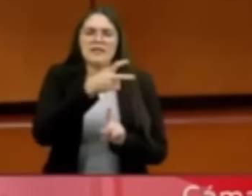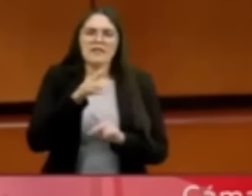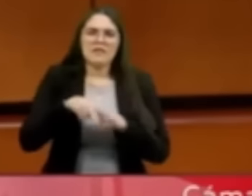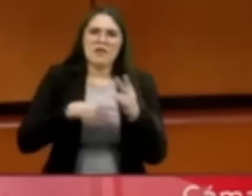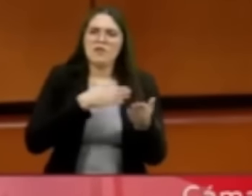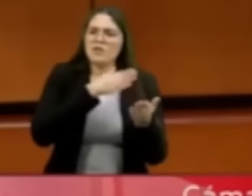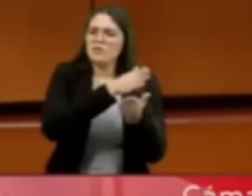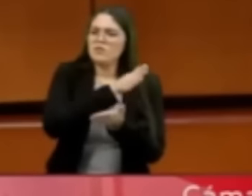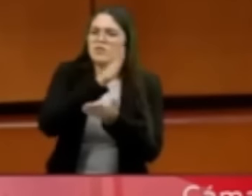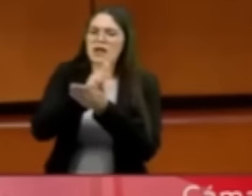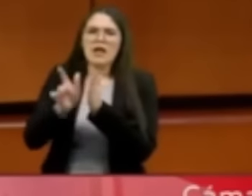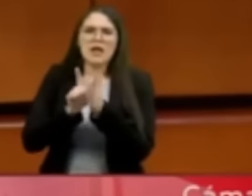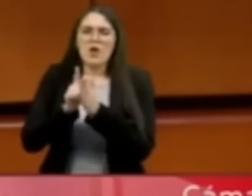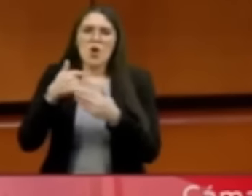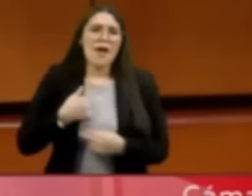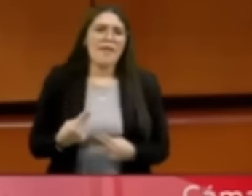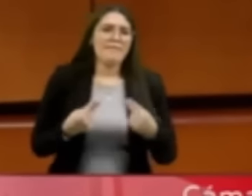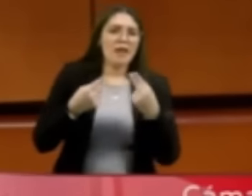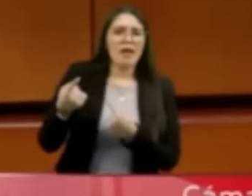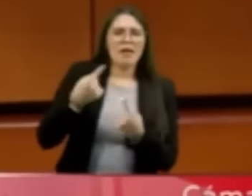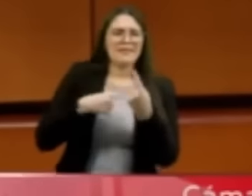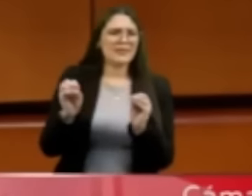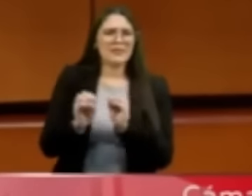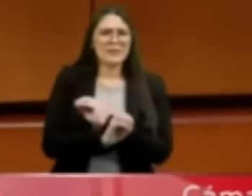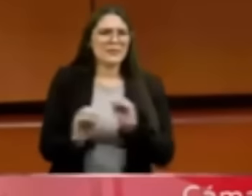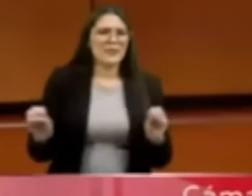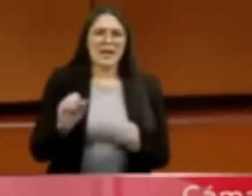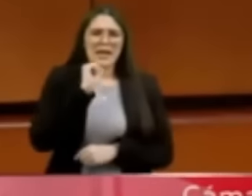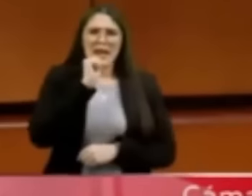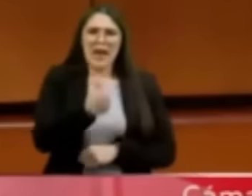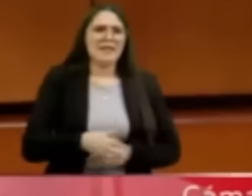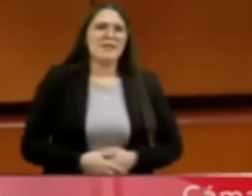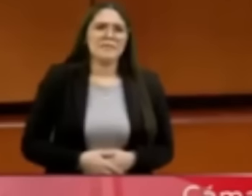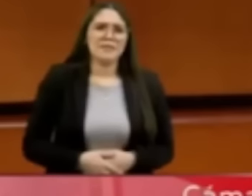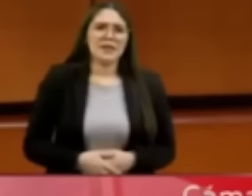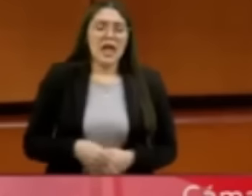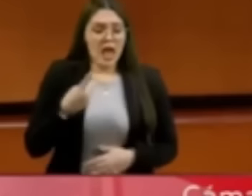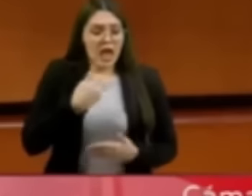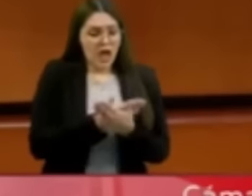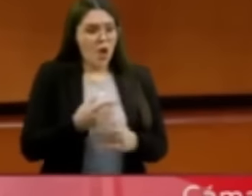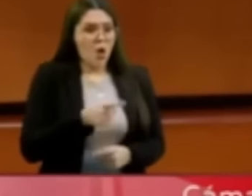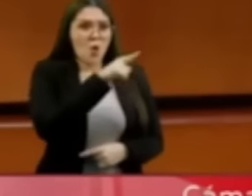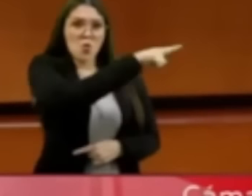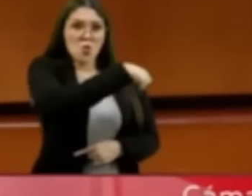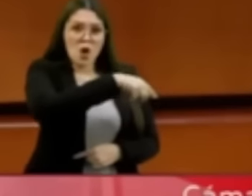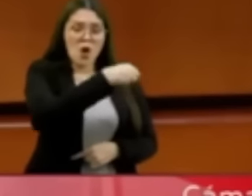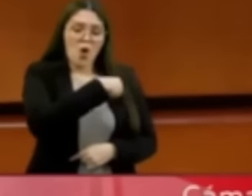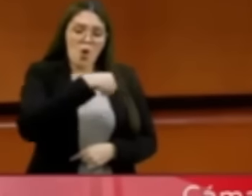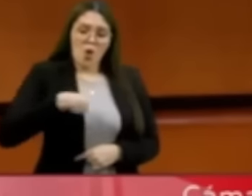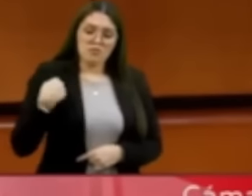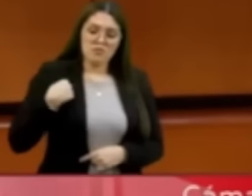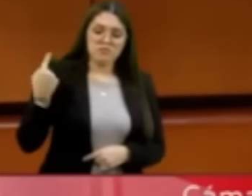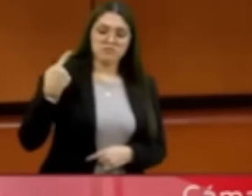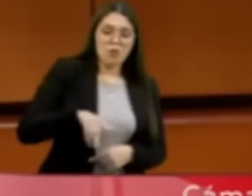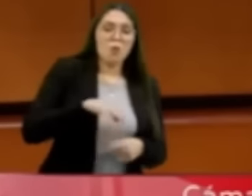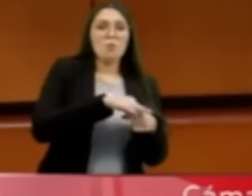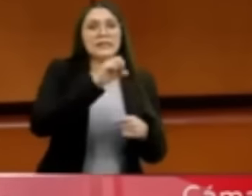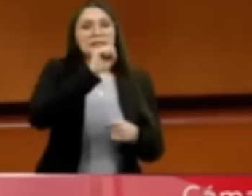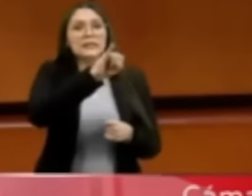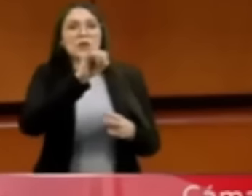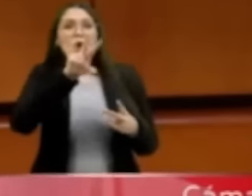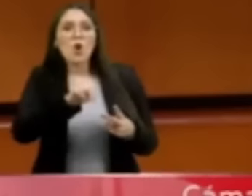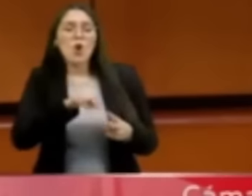ley. No hemos negociado absolutamente nada, pero nadie nos va a obligar a votar en favor o en contra de una ley, salvo